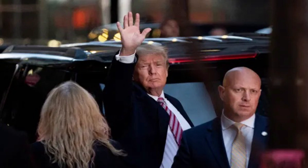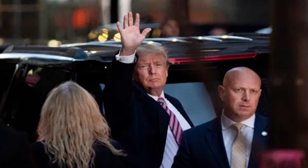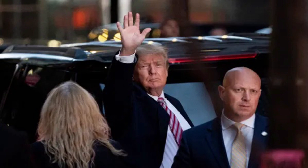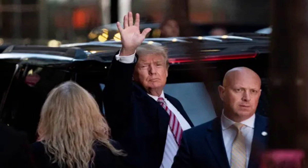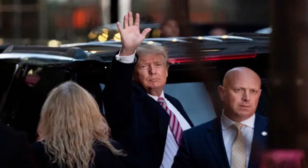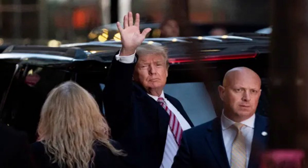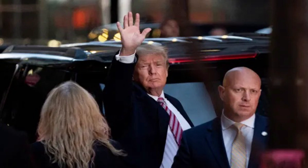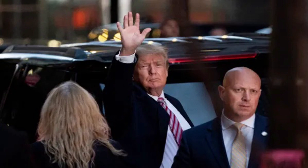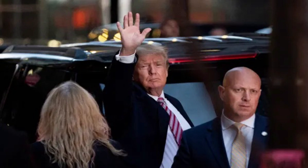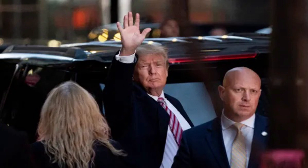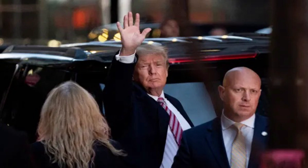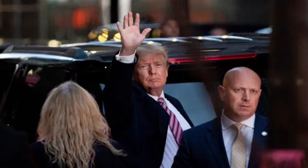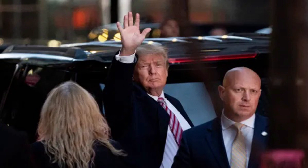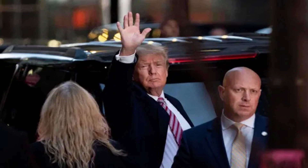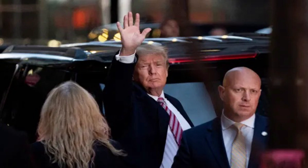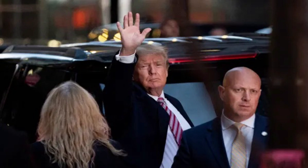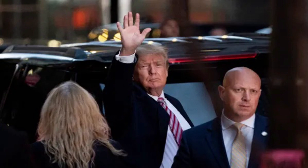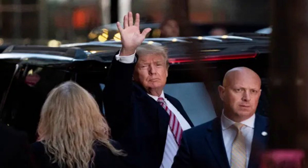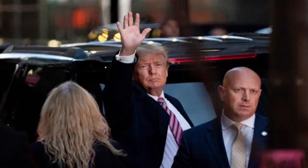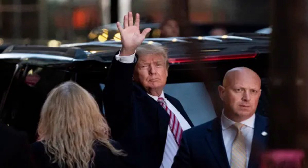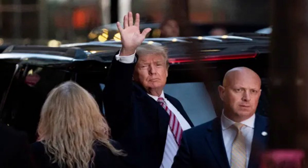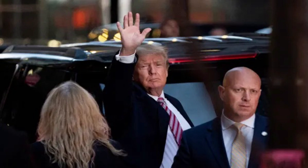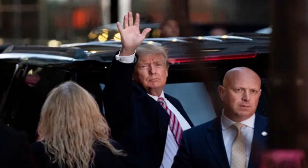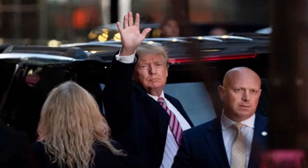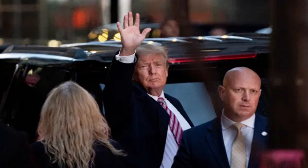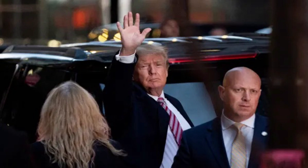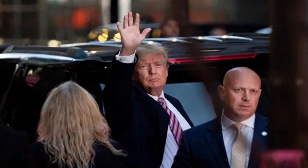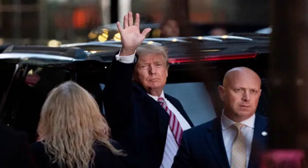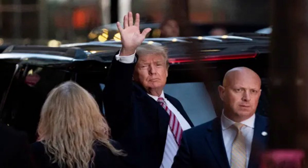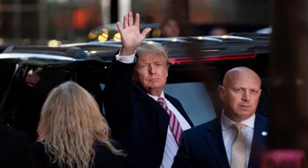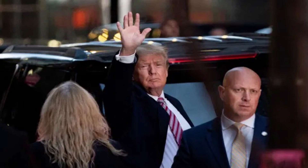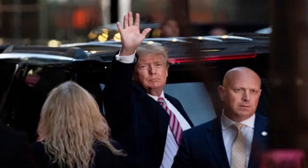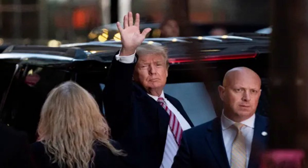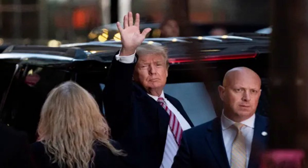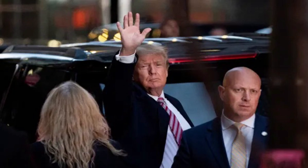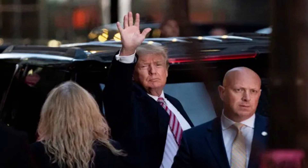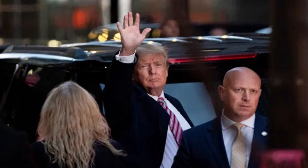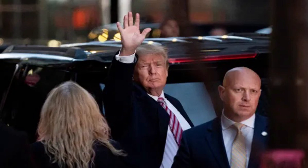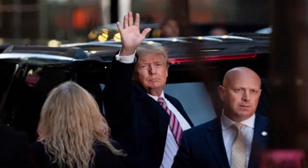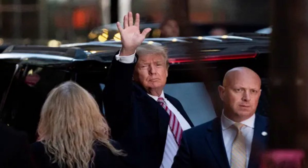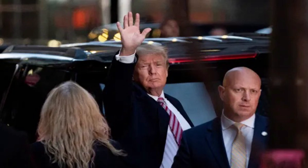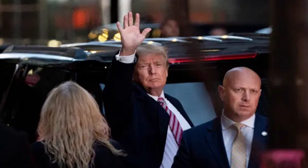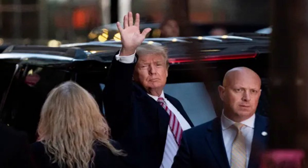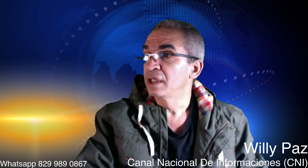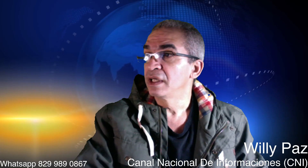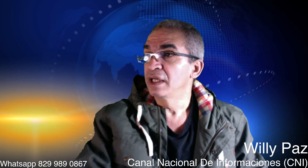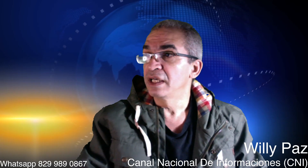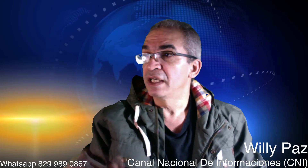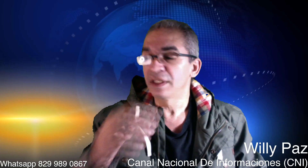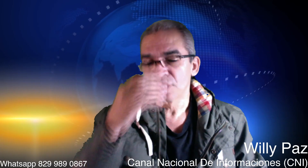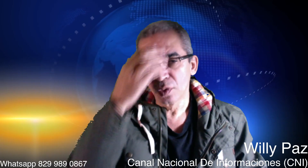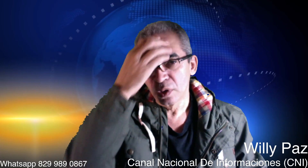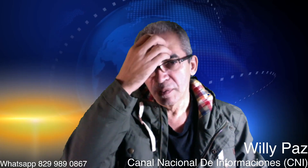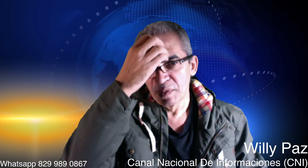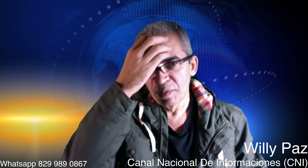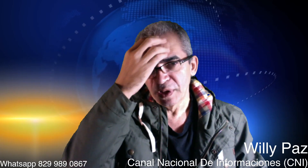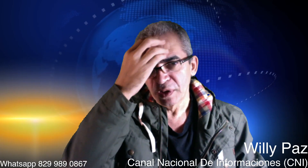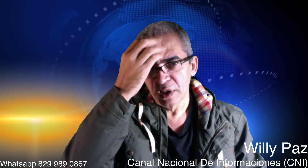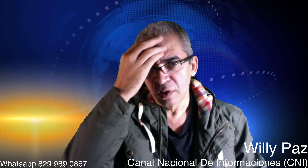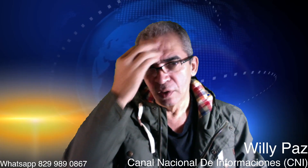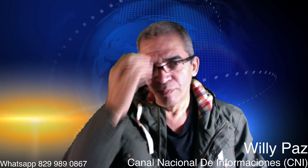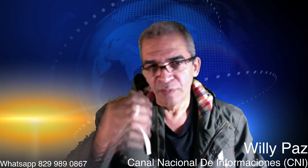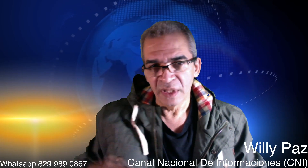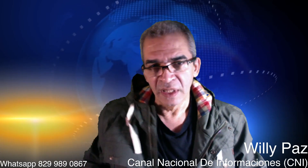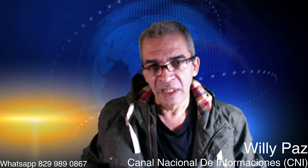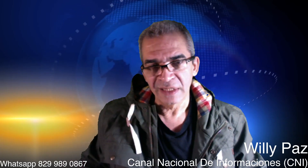usó o malusó la oficina de su presidencia. Esos últimos momentos